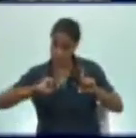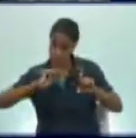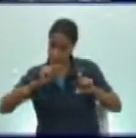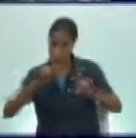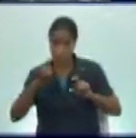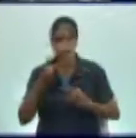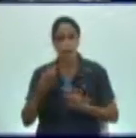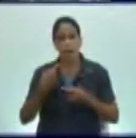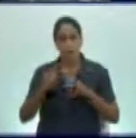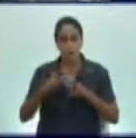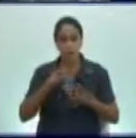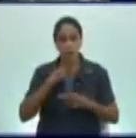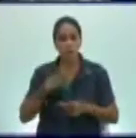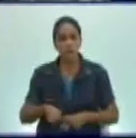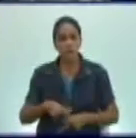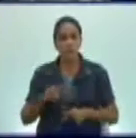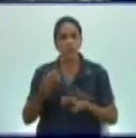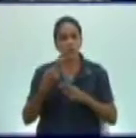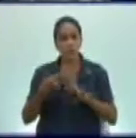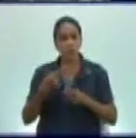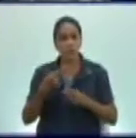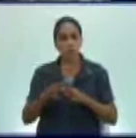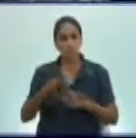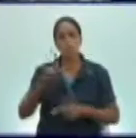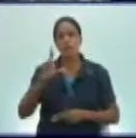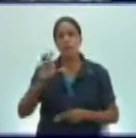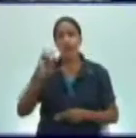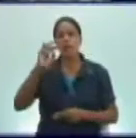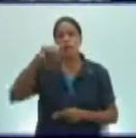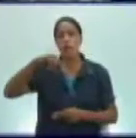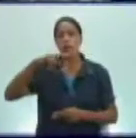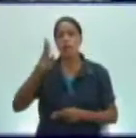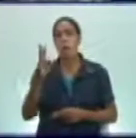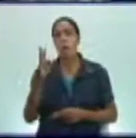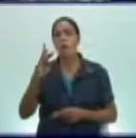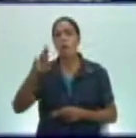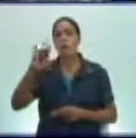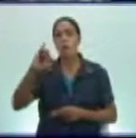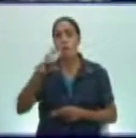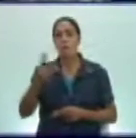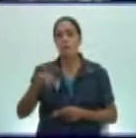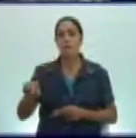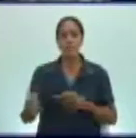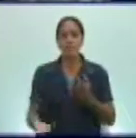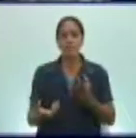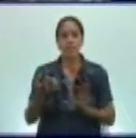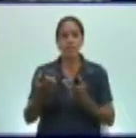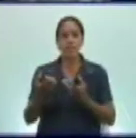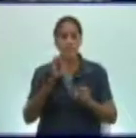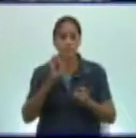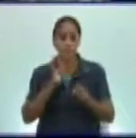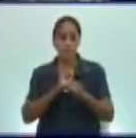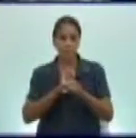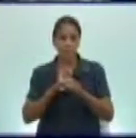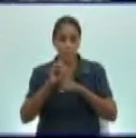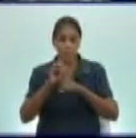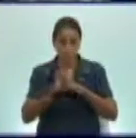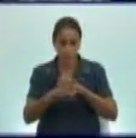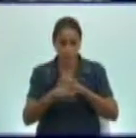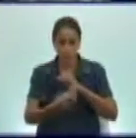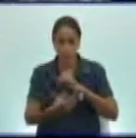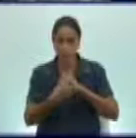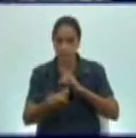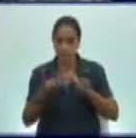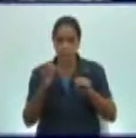ejemplo de un animal, un anélido, la lombriz de fuego. Vean aquí estos pelitos blancos que les estoy presentando,